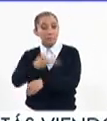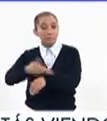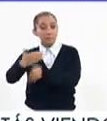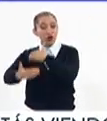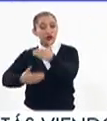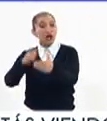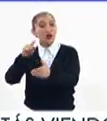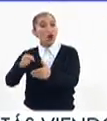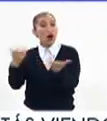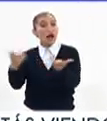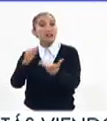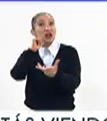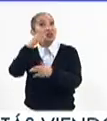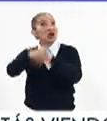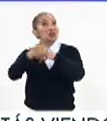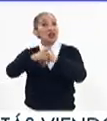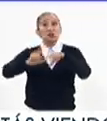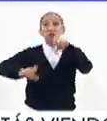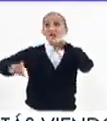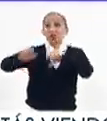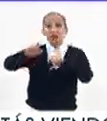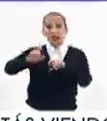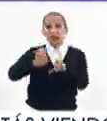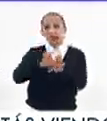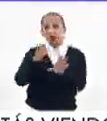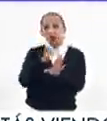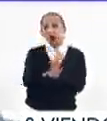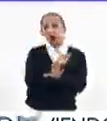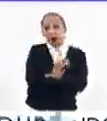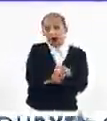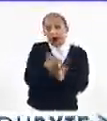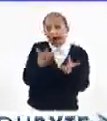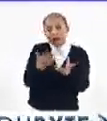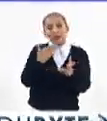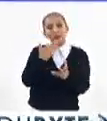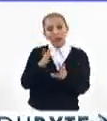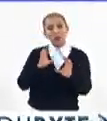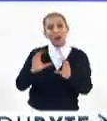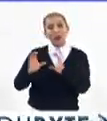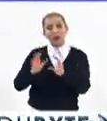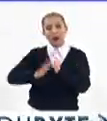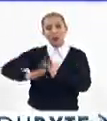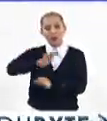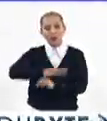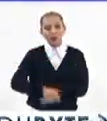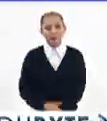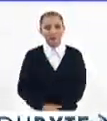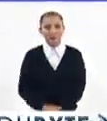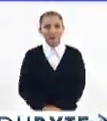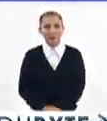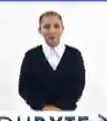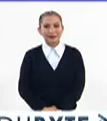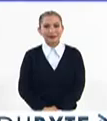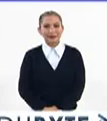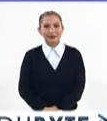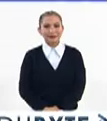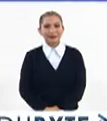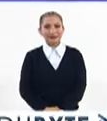proceso es que no genera ninguna reacción química como su producto, lo que lo hace amigable con el medio ambiente.